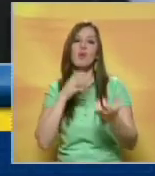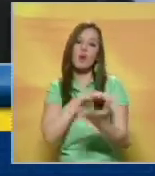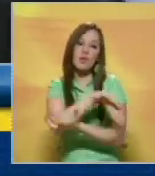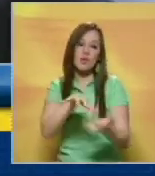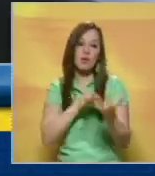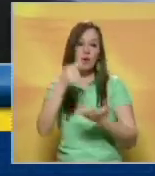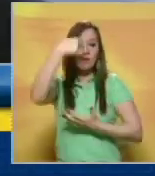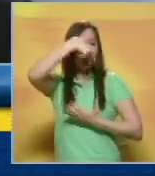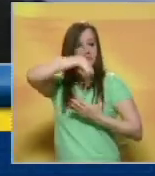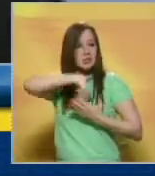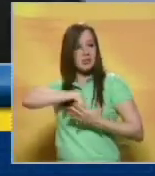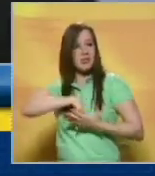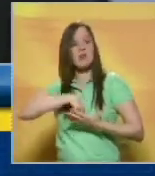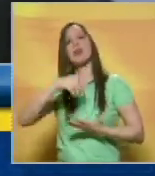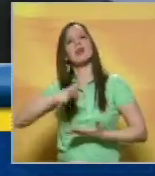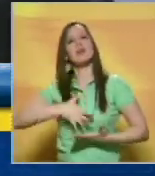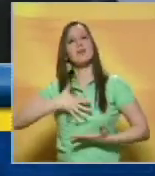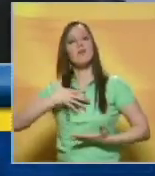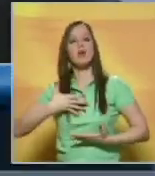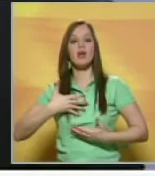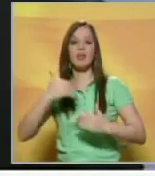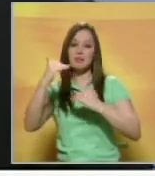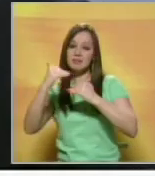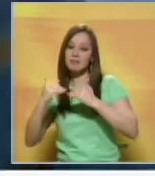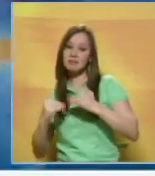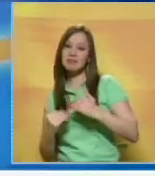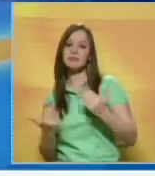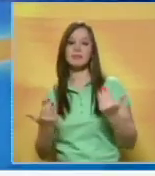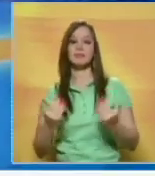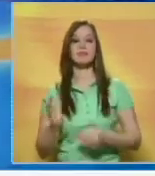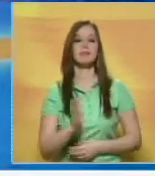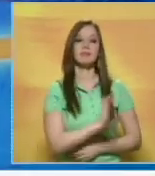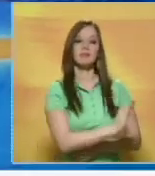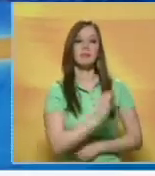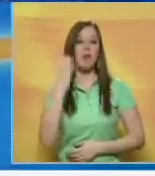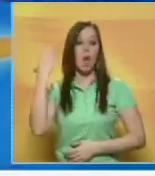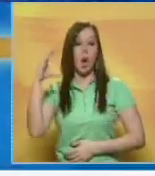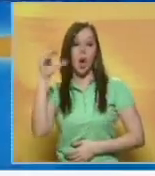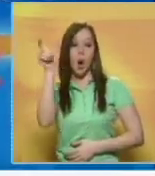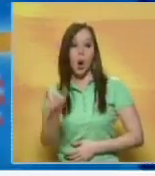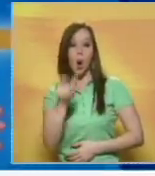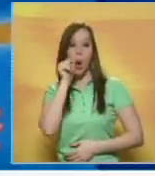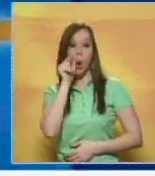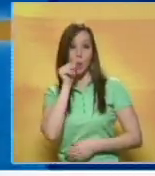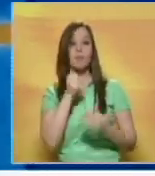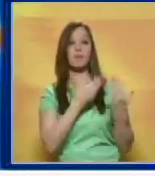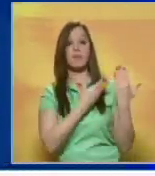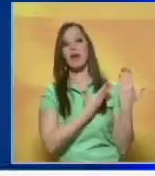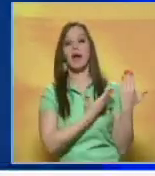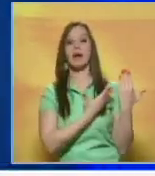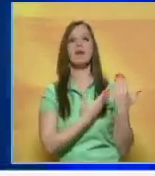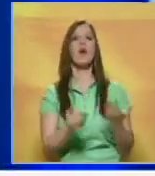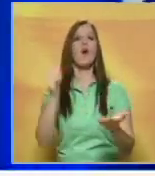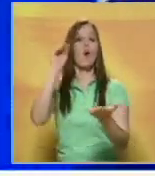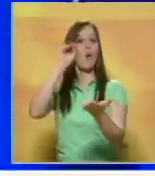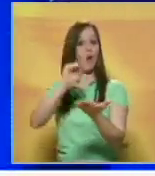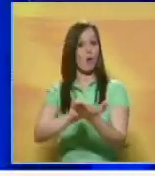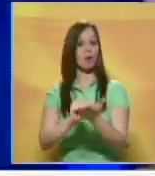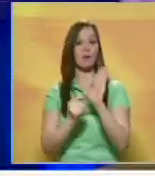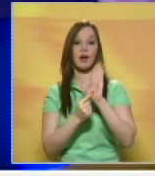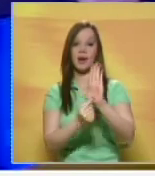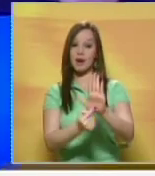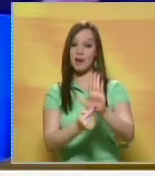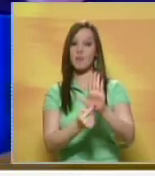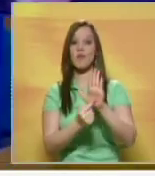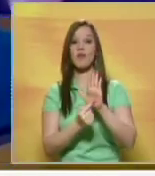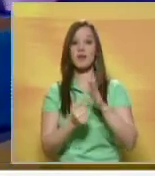estén enfrentando, para que puedan sentir menos miedo. El colombiano Juanes de nuevo le muestra a sus seguidores la intimidad de